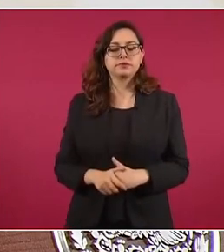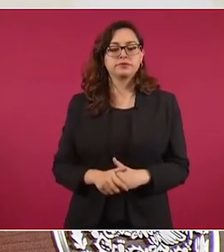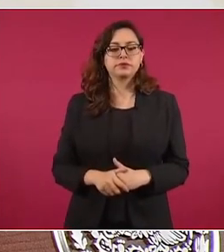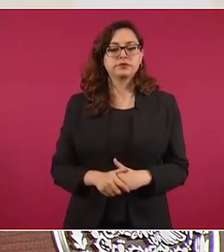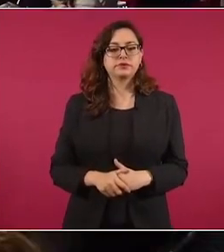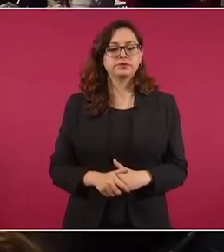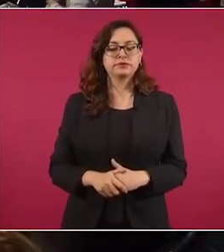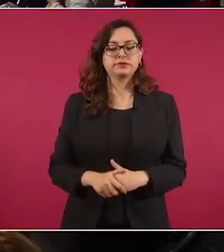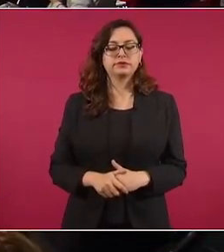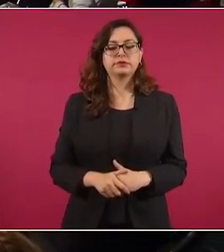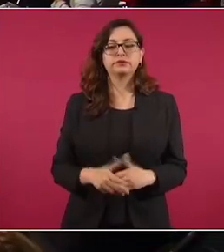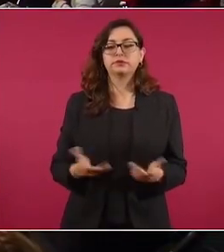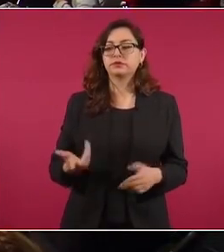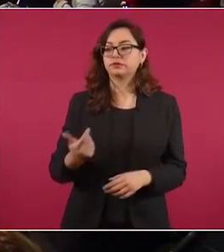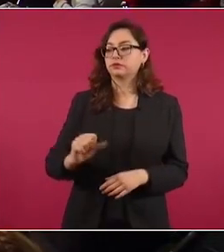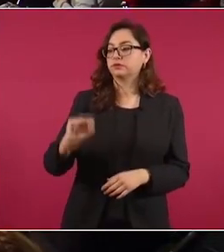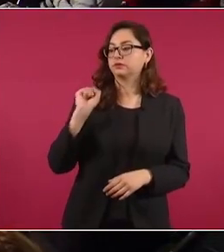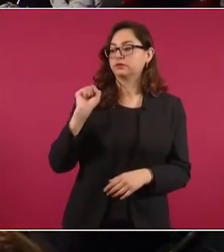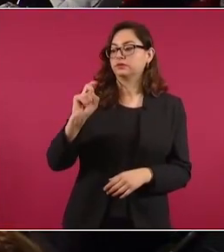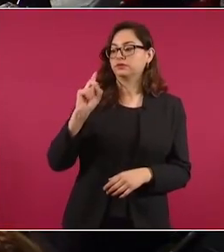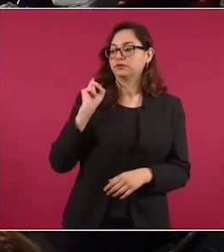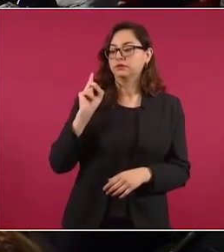revisando refinerías.